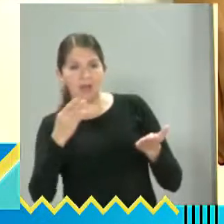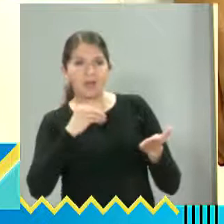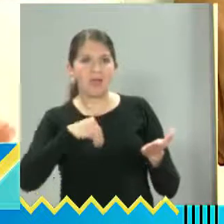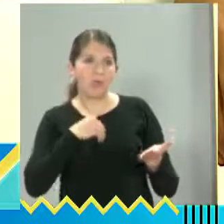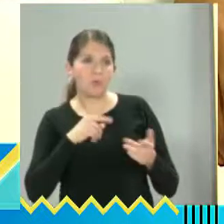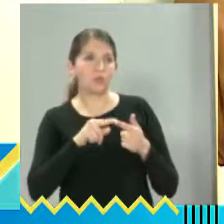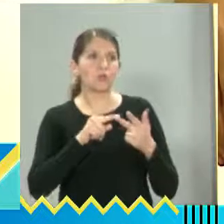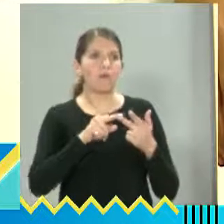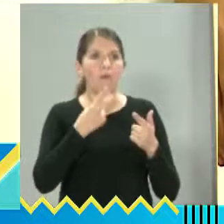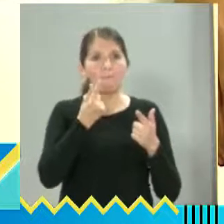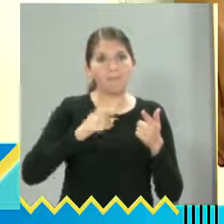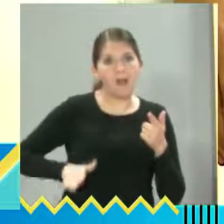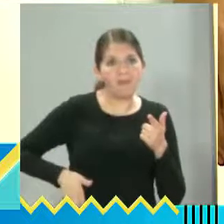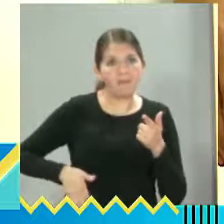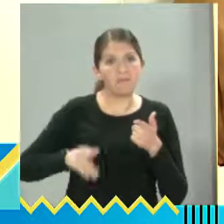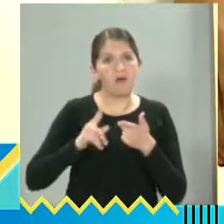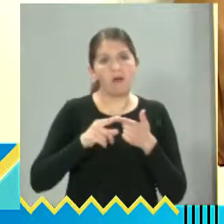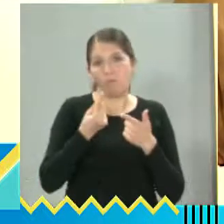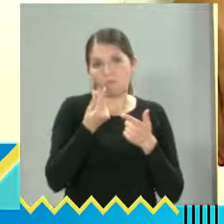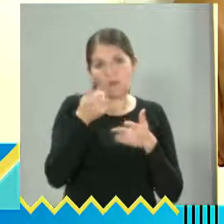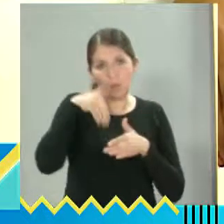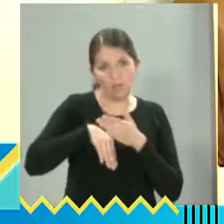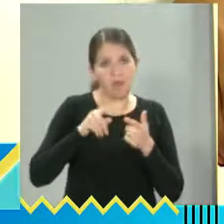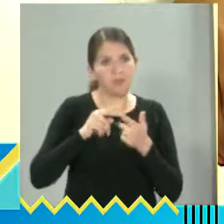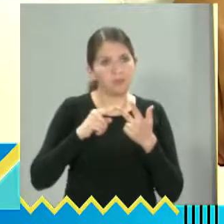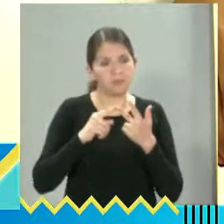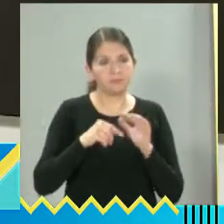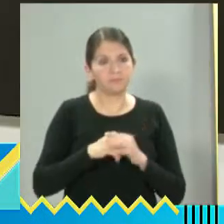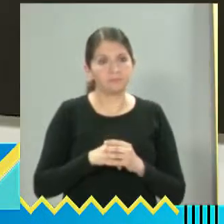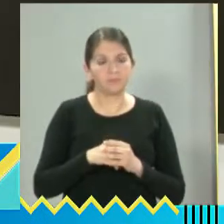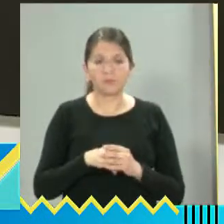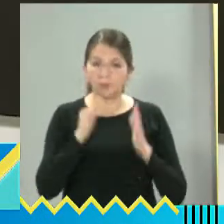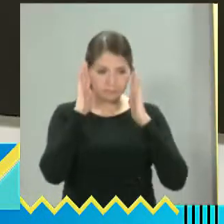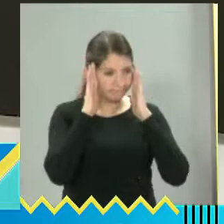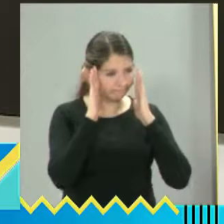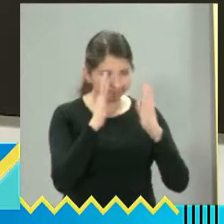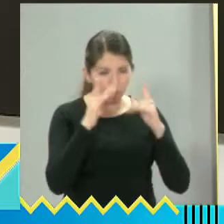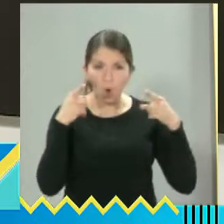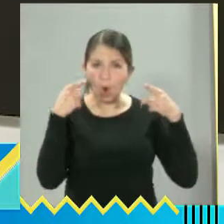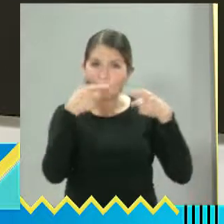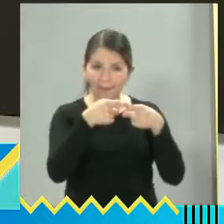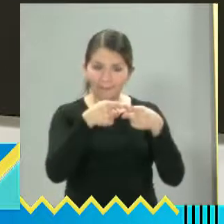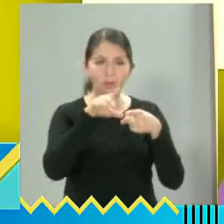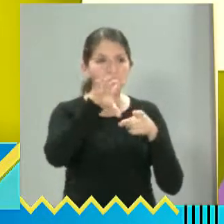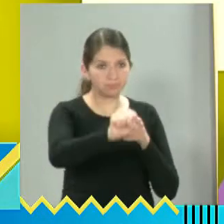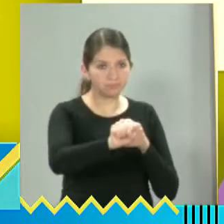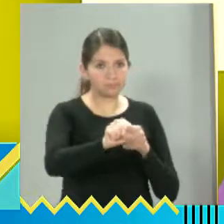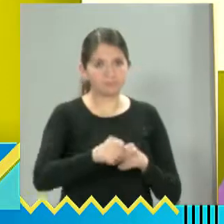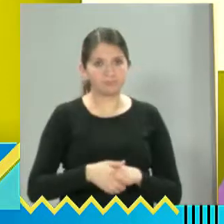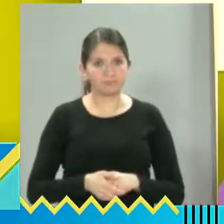te da el bolsillo, ¿no? Pero eso. Bien, focalizar entonces en el objetivo y ahí sí